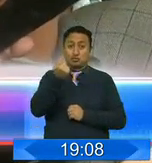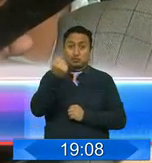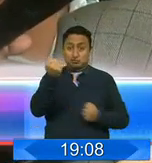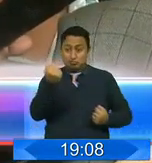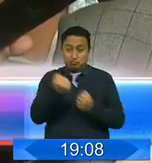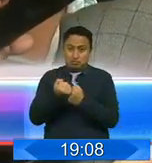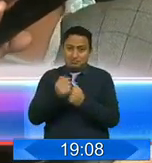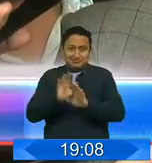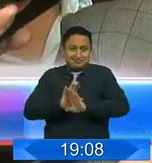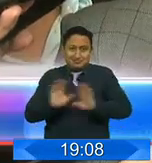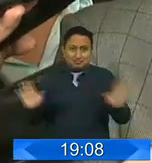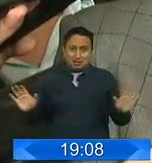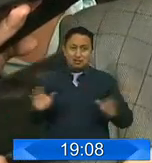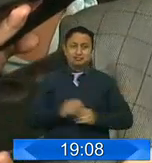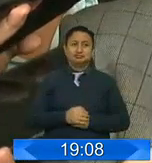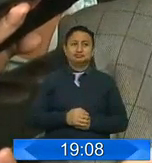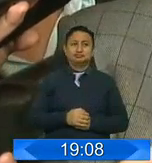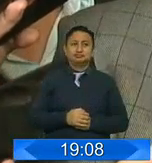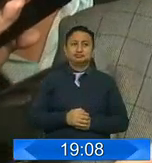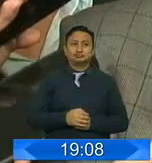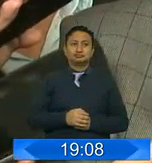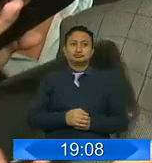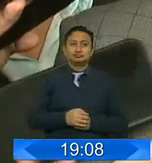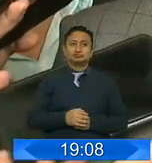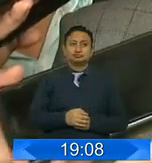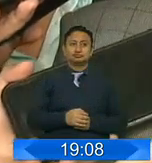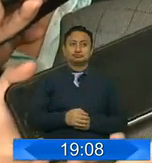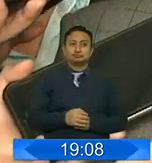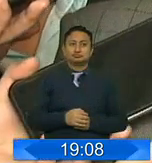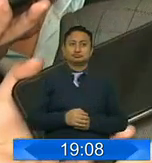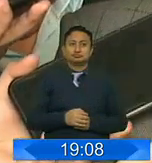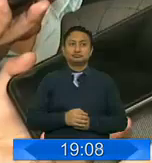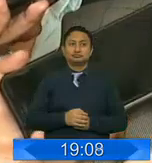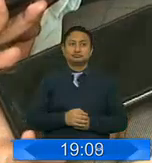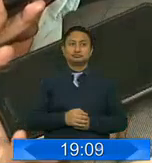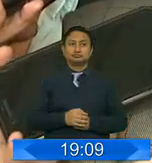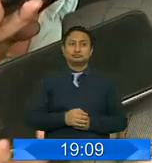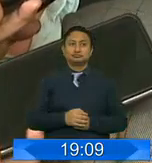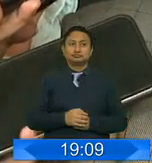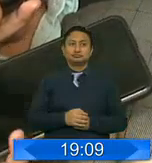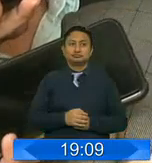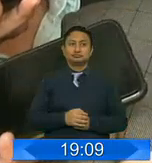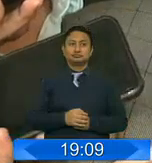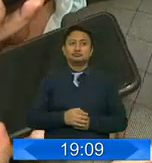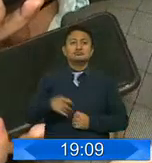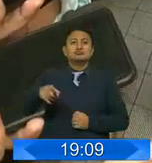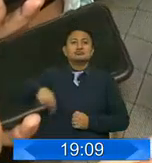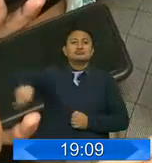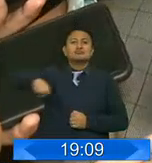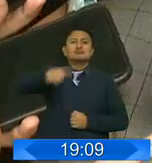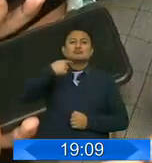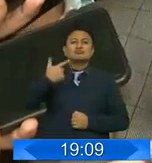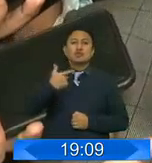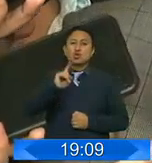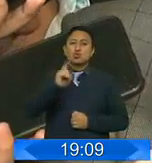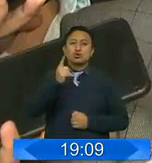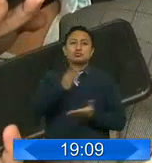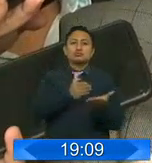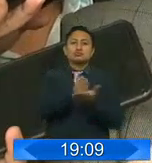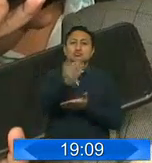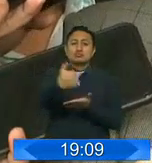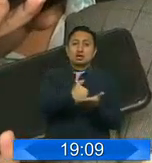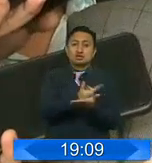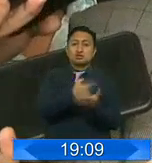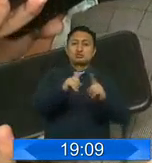eroga valores económicos en esa observación. Y ellos lo que piden es acceso a